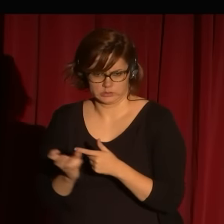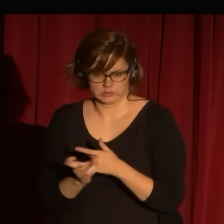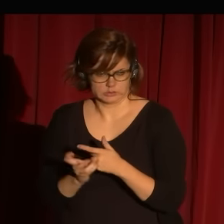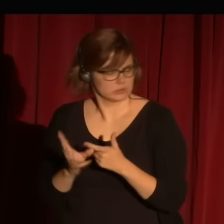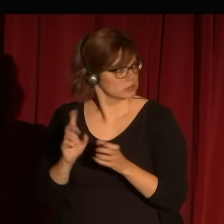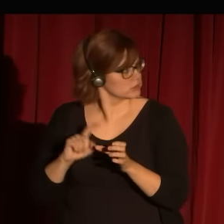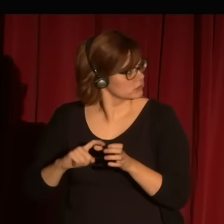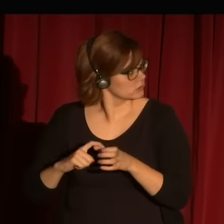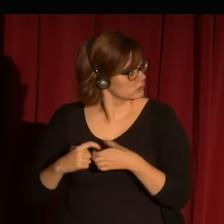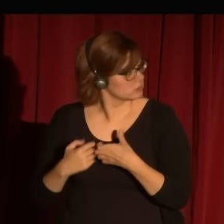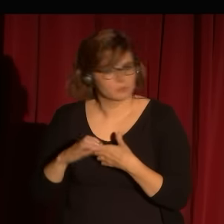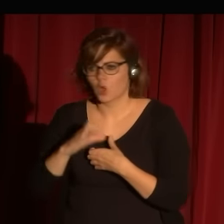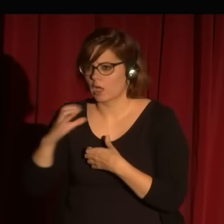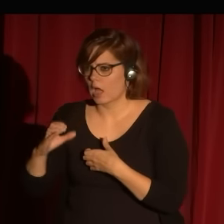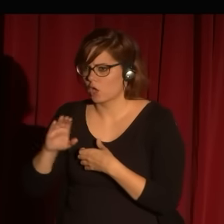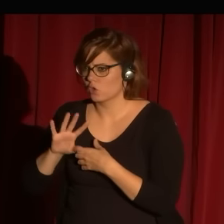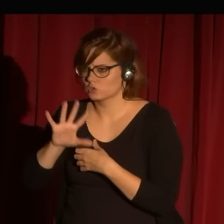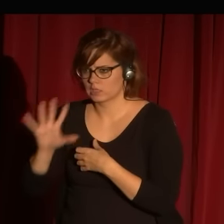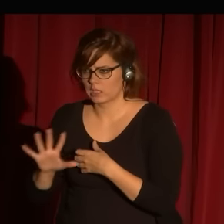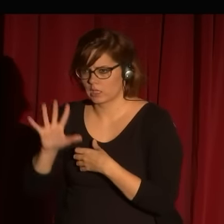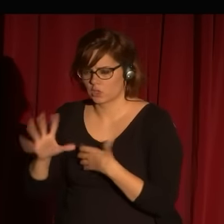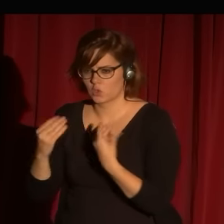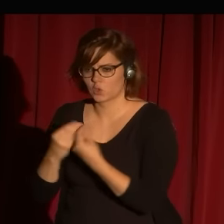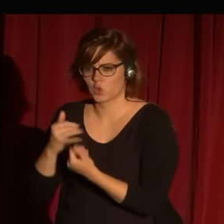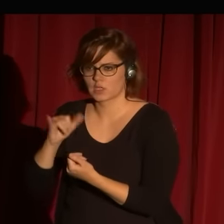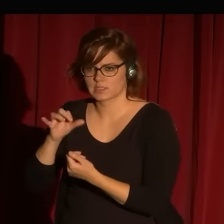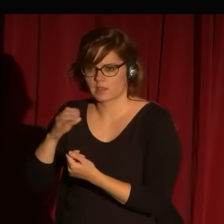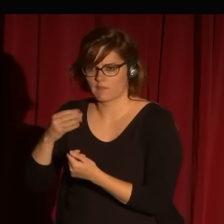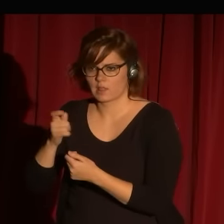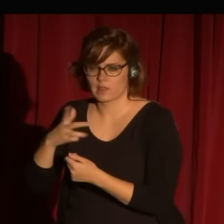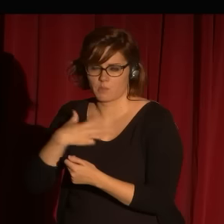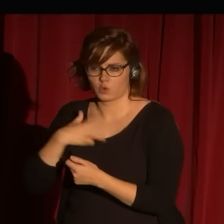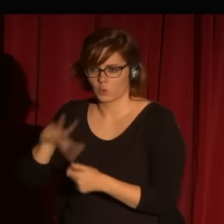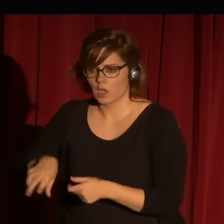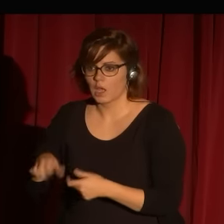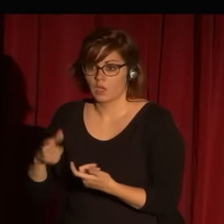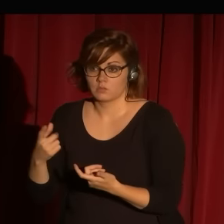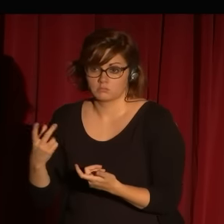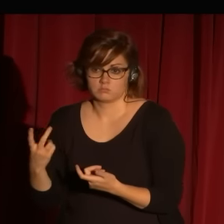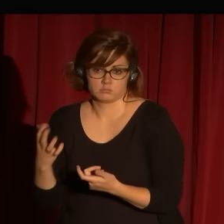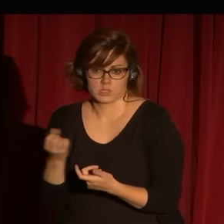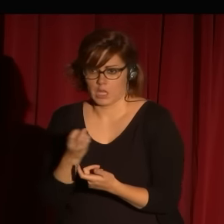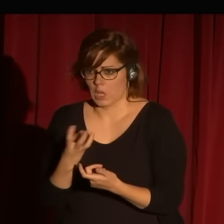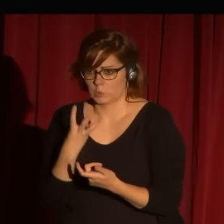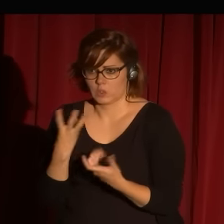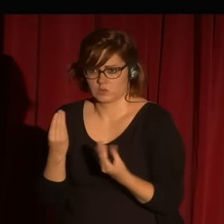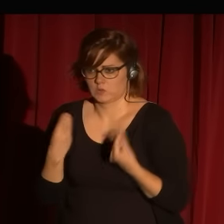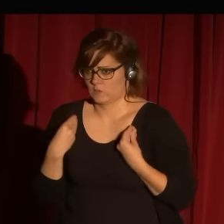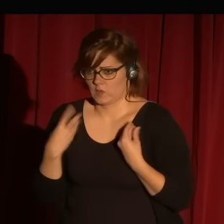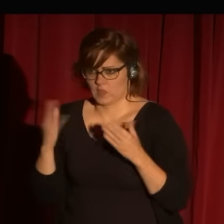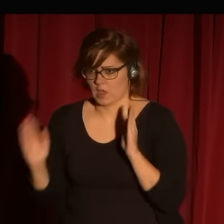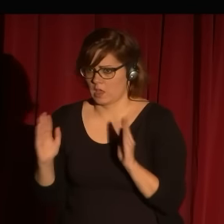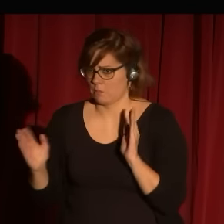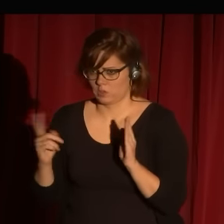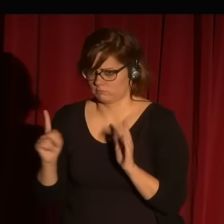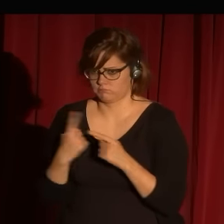e Carlos vto con su mujer Isabel de Portugal algunos de ellos no podían haber vivido al mismo tiempo es un banquete imaginario pero vemos también a Felipe